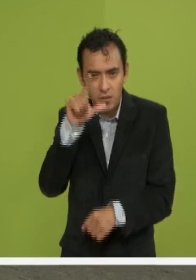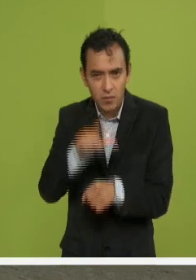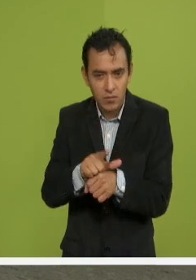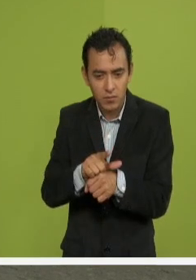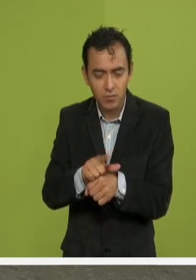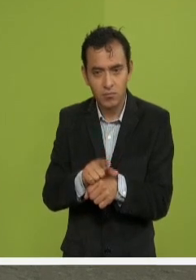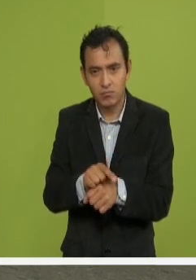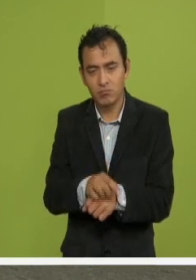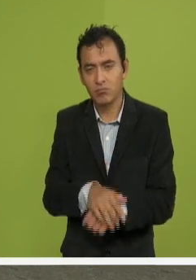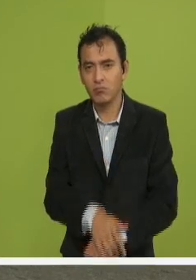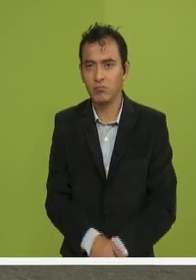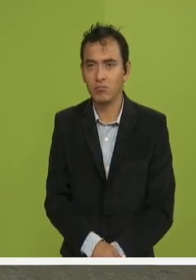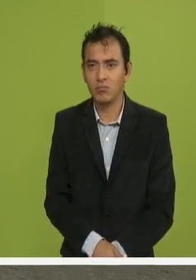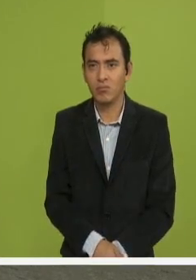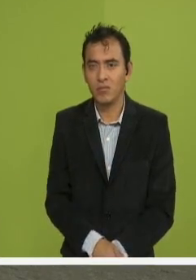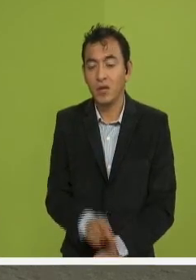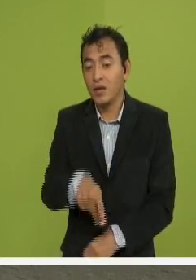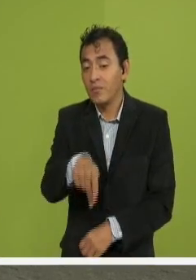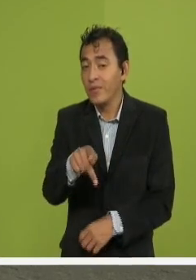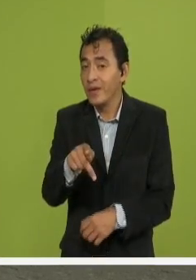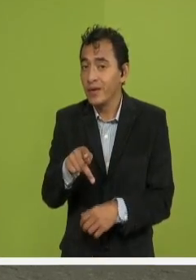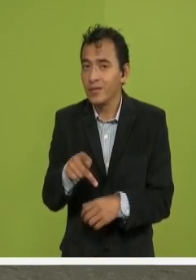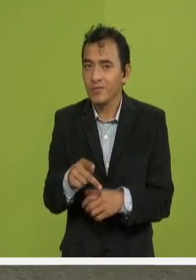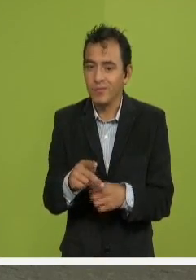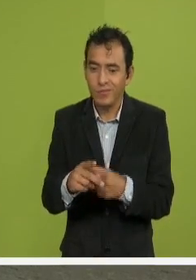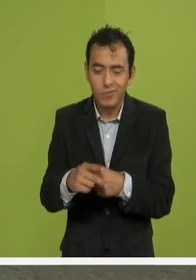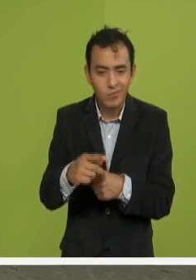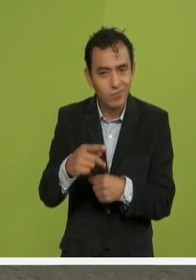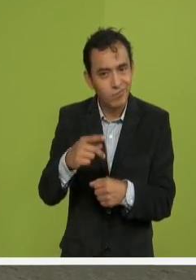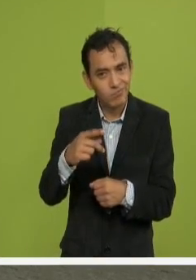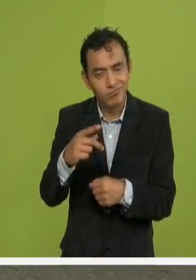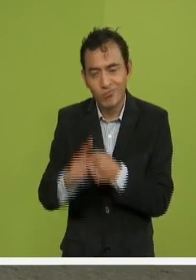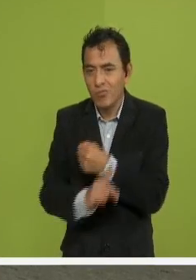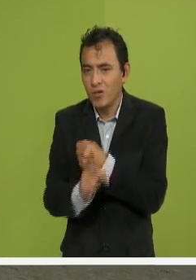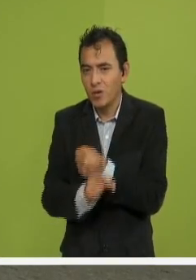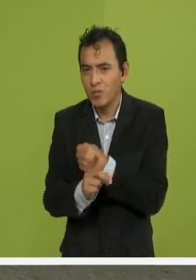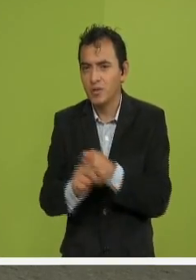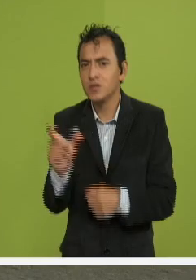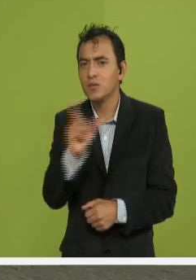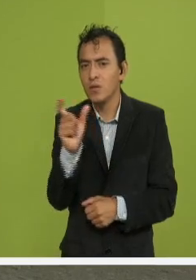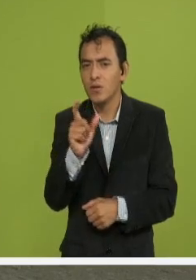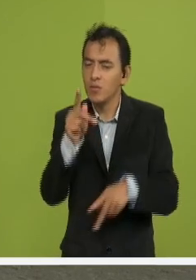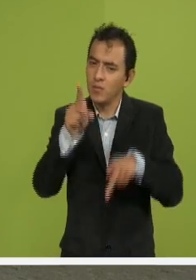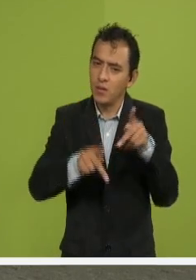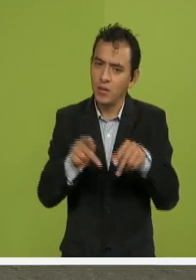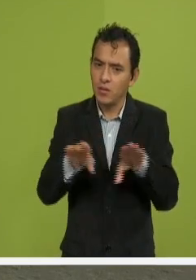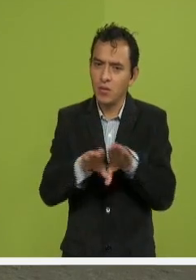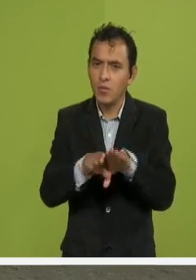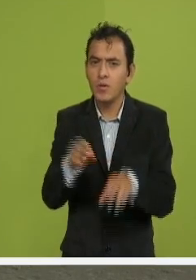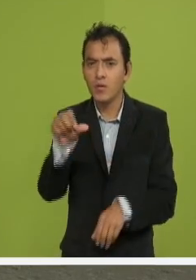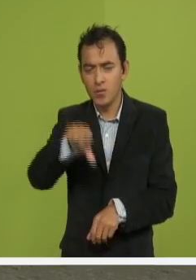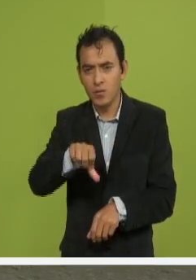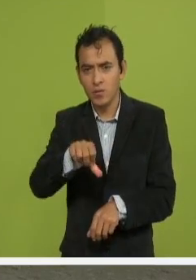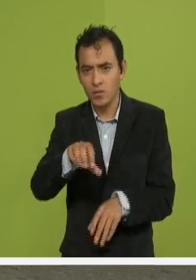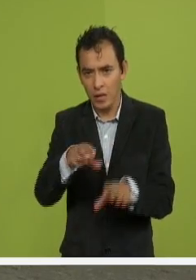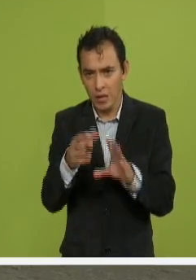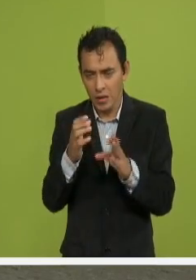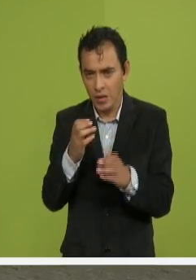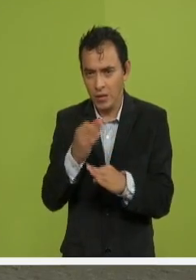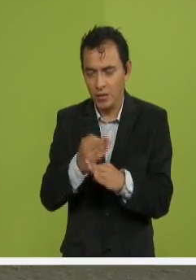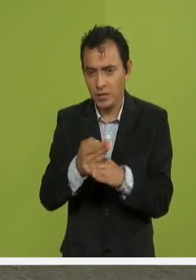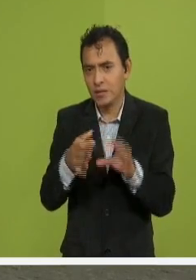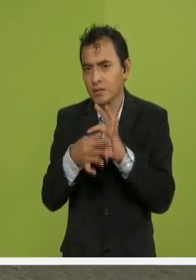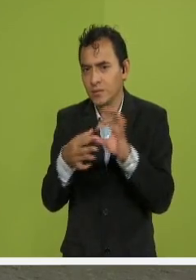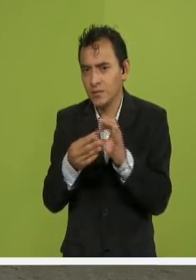Lamentablemente, la situación grave viene a suceder cuando hablamos, como hoy lo vamos a comentar, acerca de la explotación